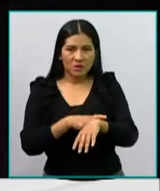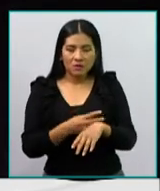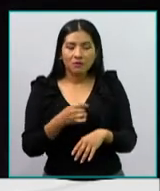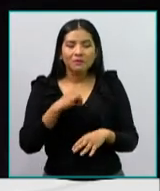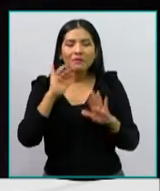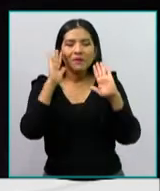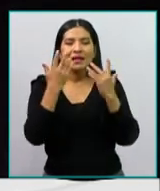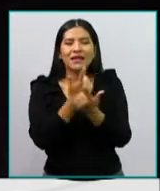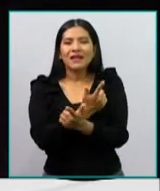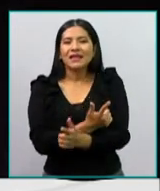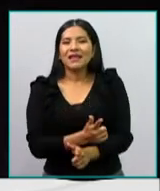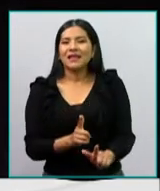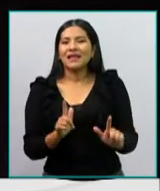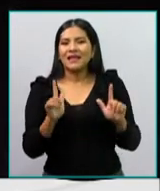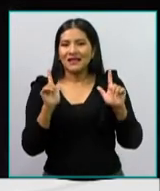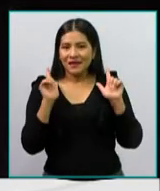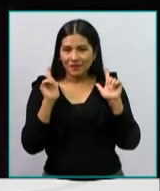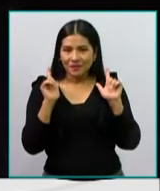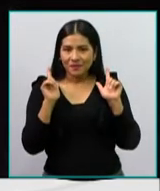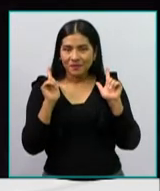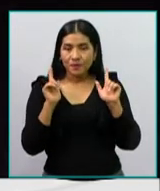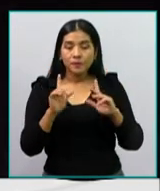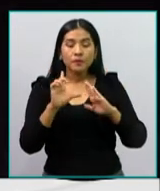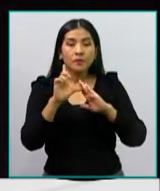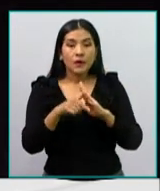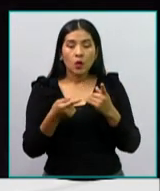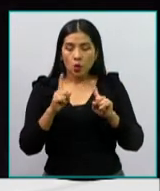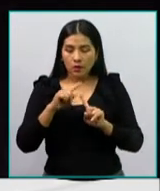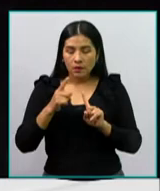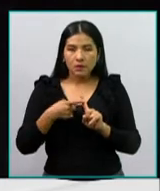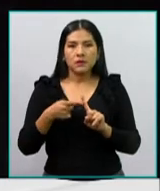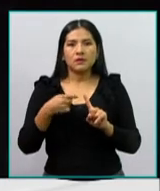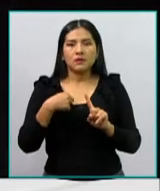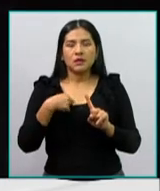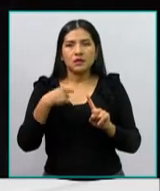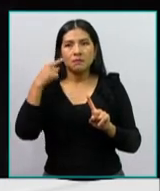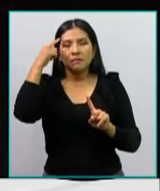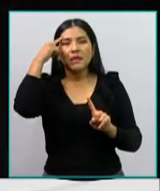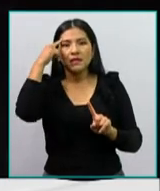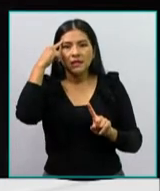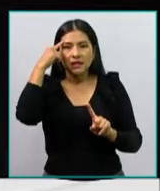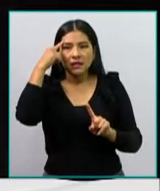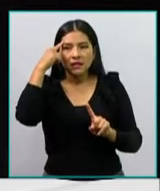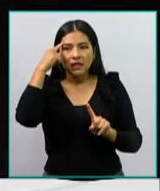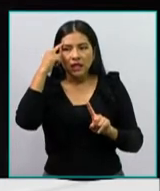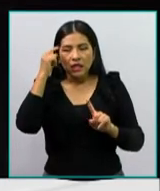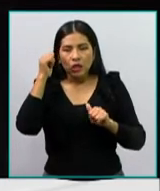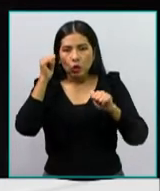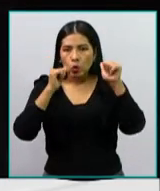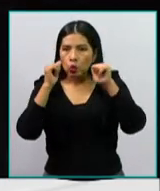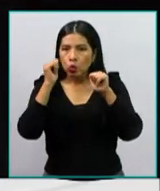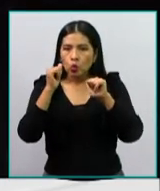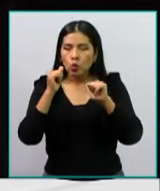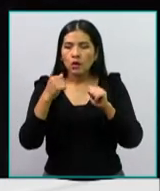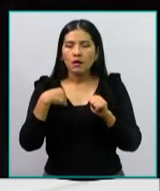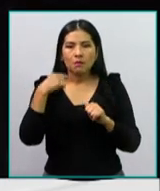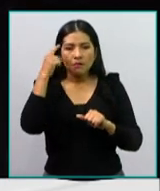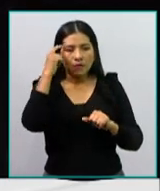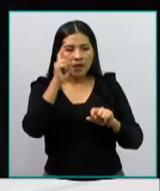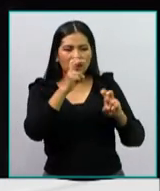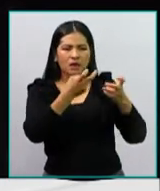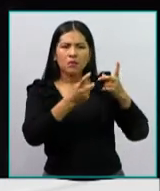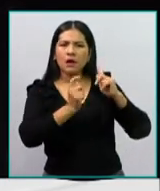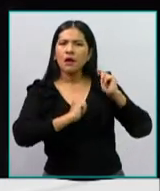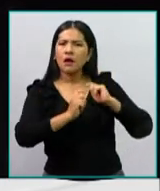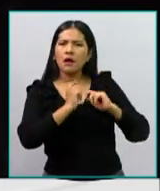¿no? Y fue en ese momento que me cuestioné y en algún momento pensé dejar de actuar porque ya, o